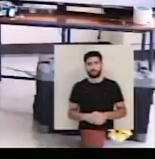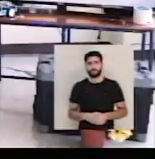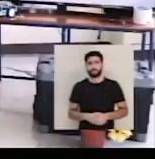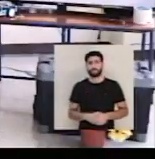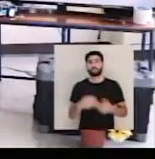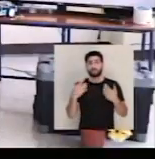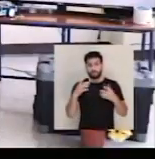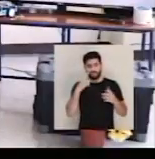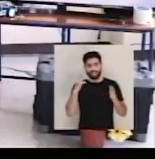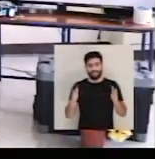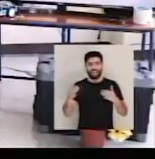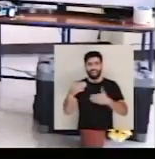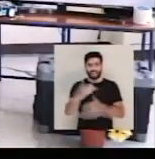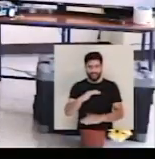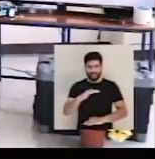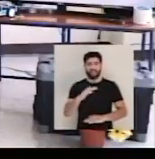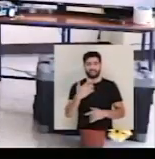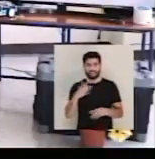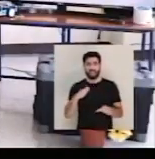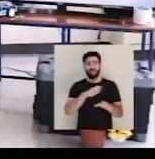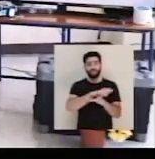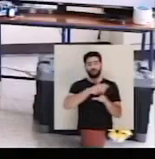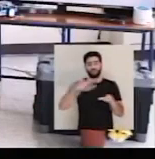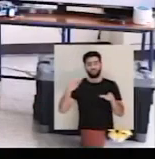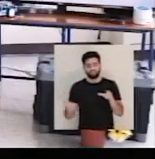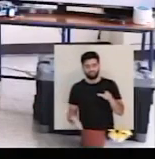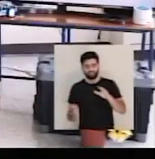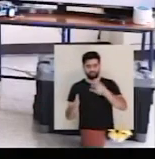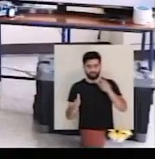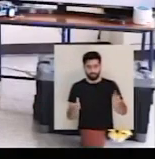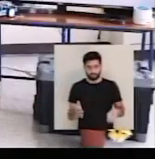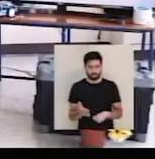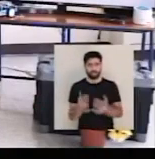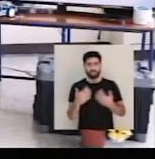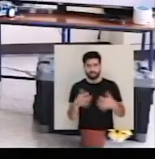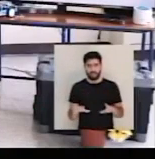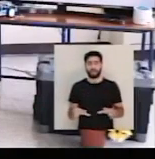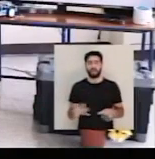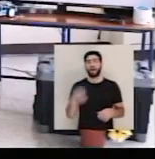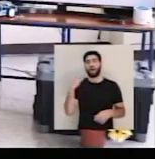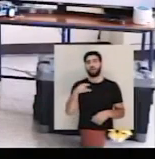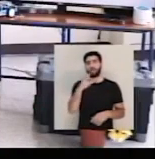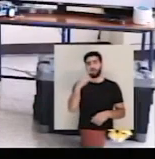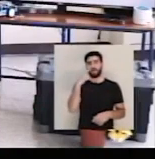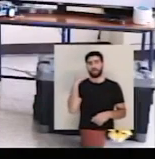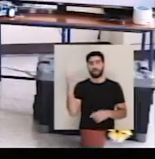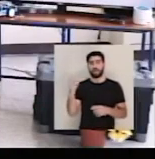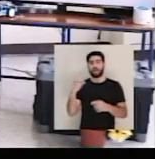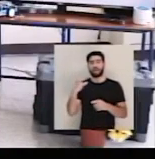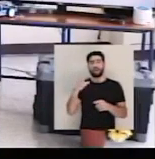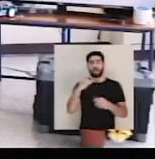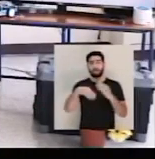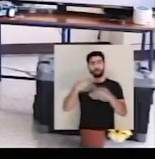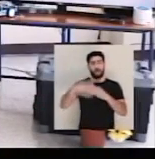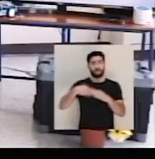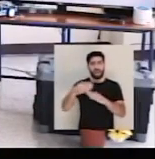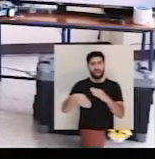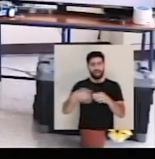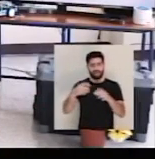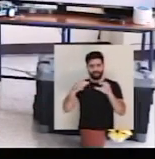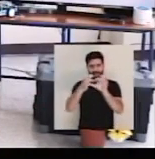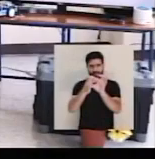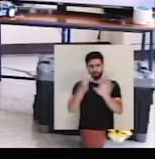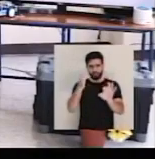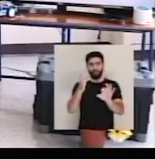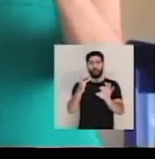lado de fuera. Y ahora nos vamos a ir con los rollos del papel higiénico. No los vamos a tirar, sino que nos van a